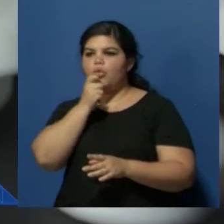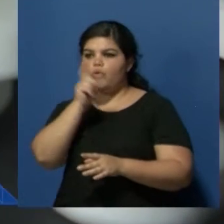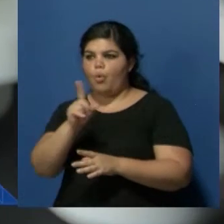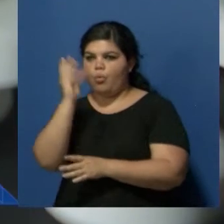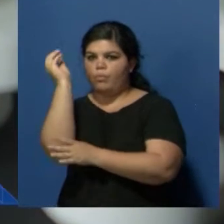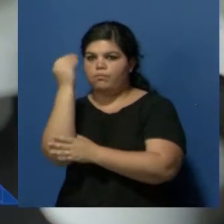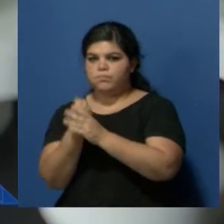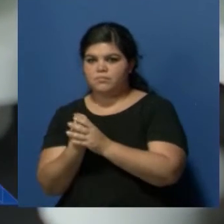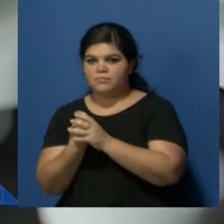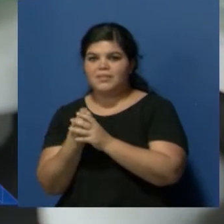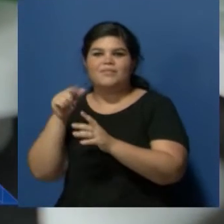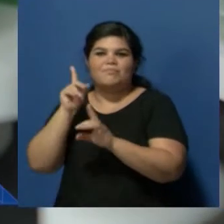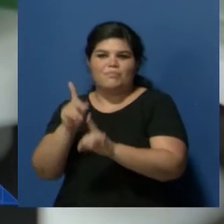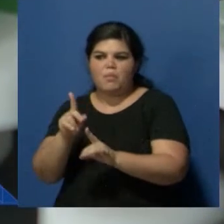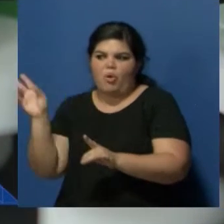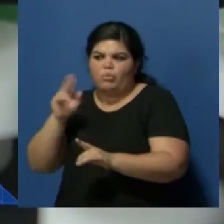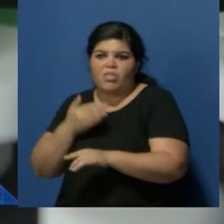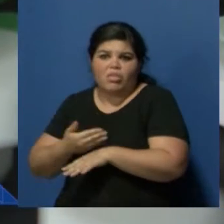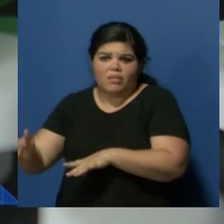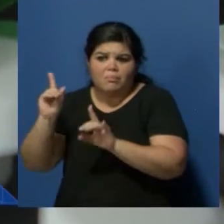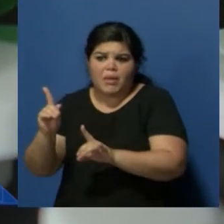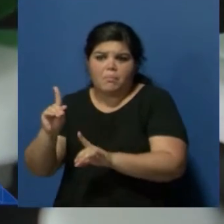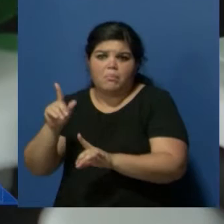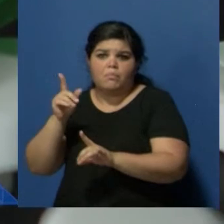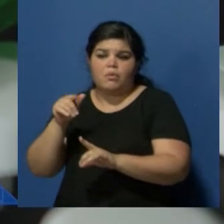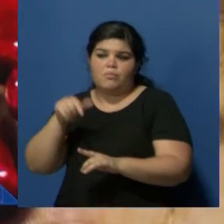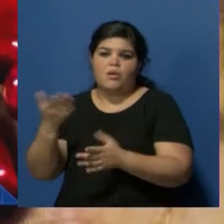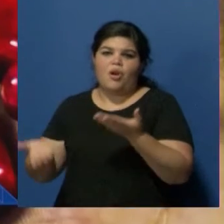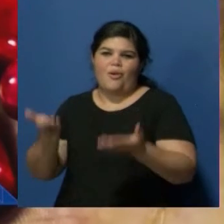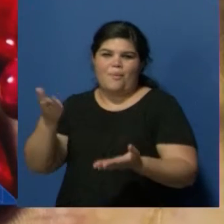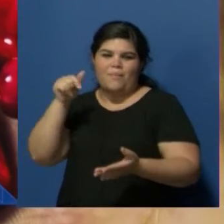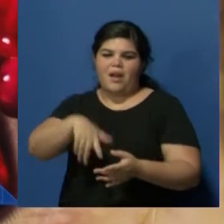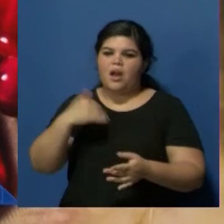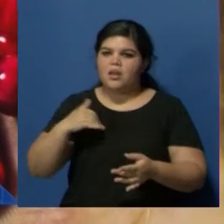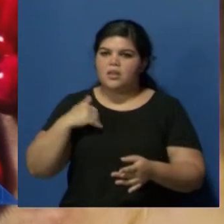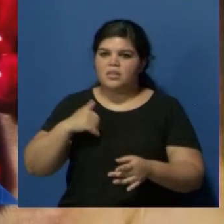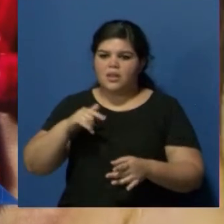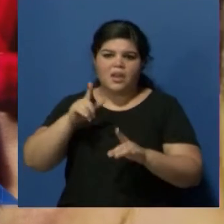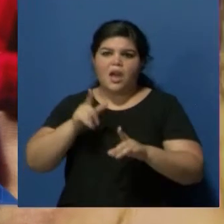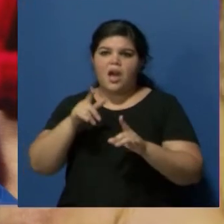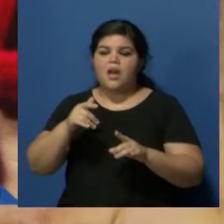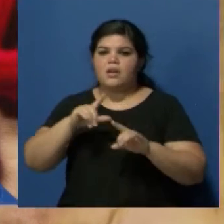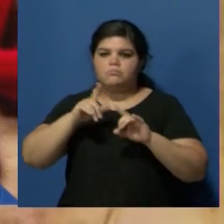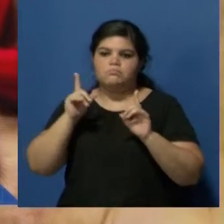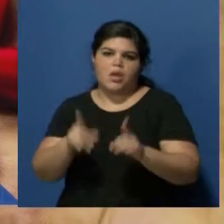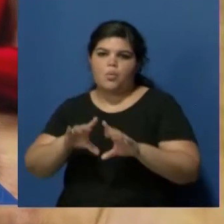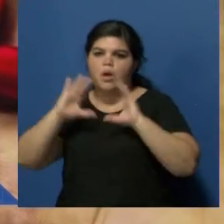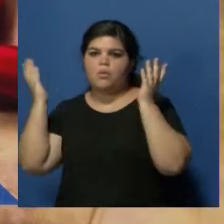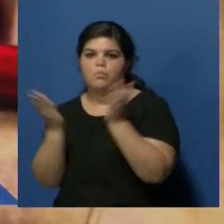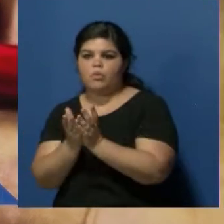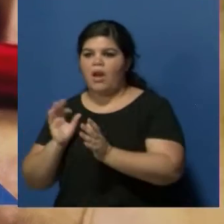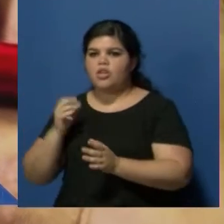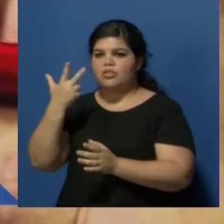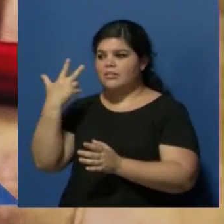ruido sigue sucediendo. O sea, la problemática que Argentina tiene no es diferente a la que tiene el resto del mundo. Tiene una problemática creciente en los últimos, al menos los últimos 35